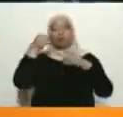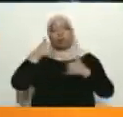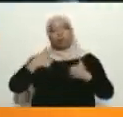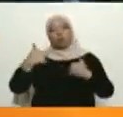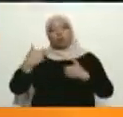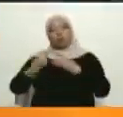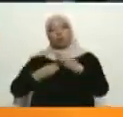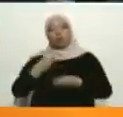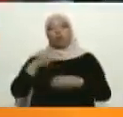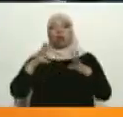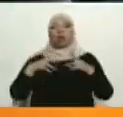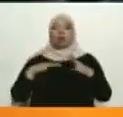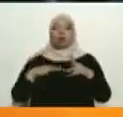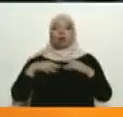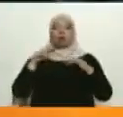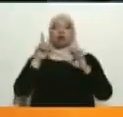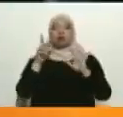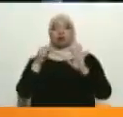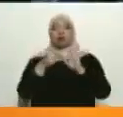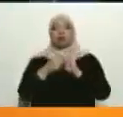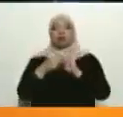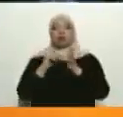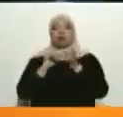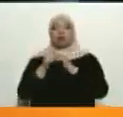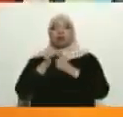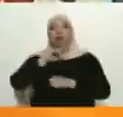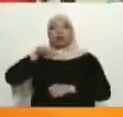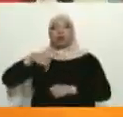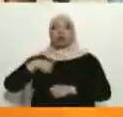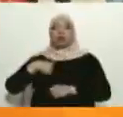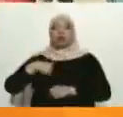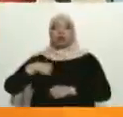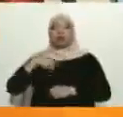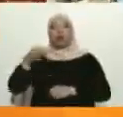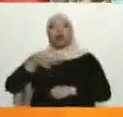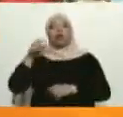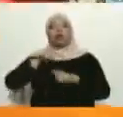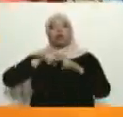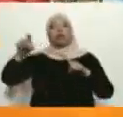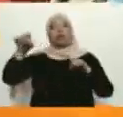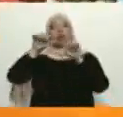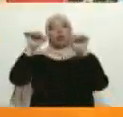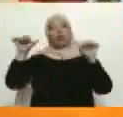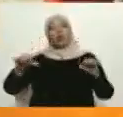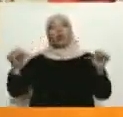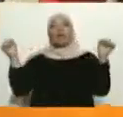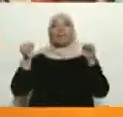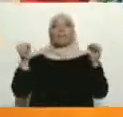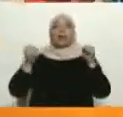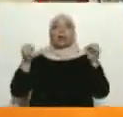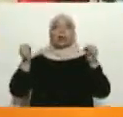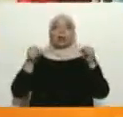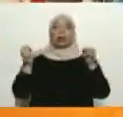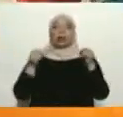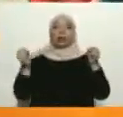unos carnavales siete mil setecientos sesenta y cuatro personas y en el sistema teleférico mumbarí también reactivado